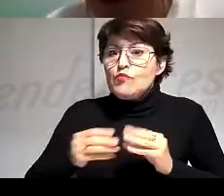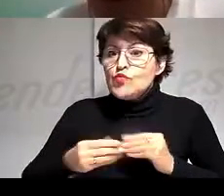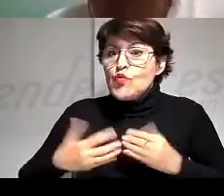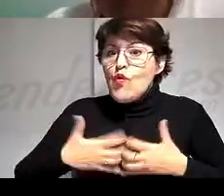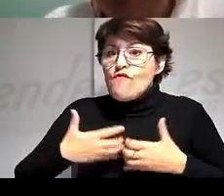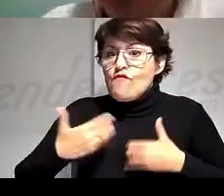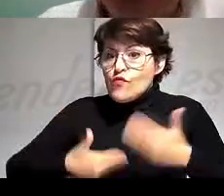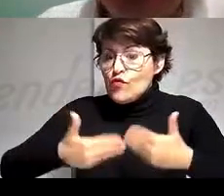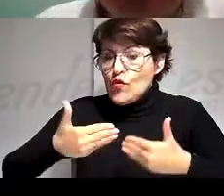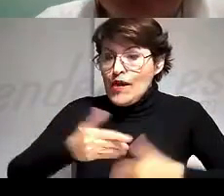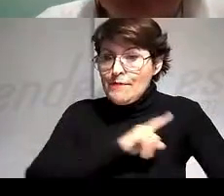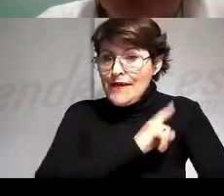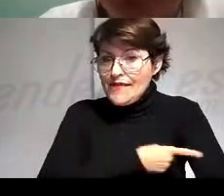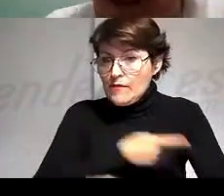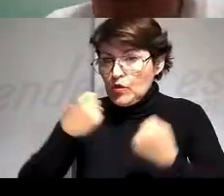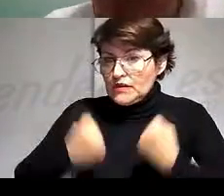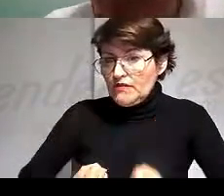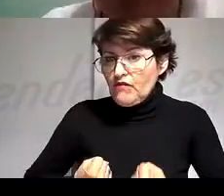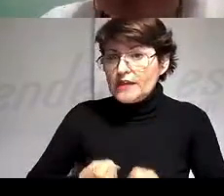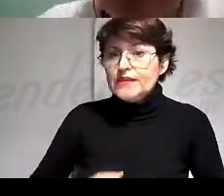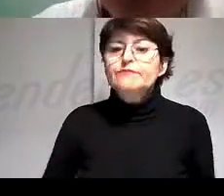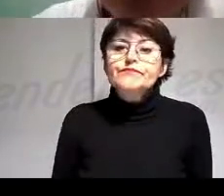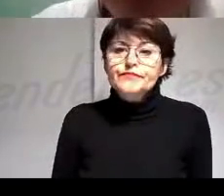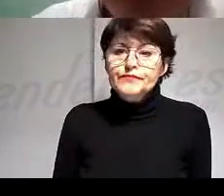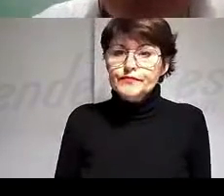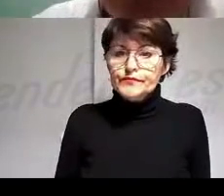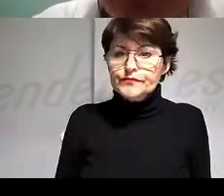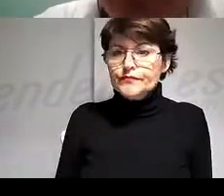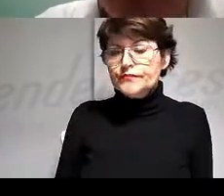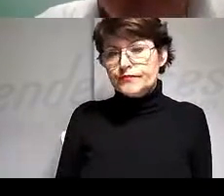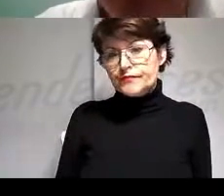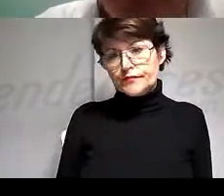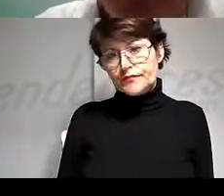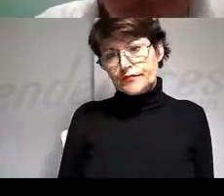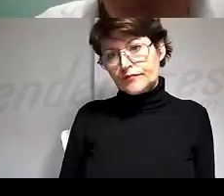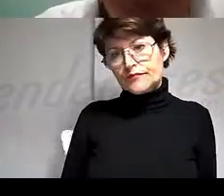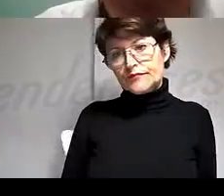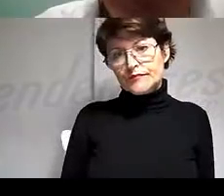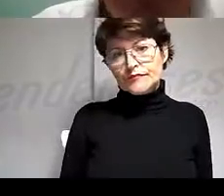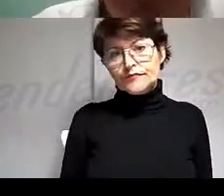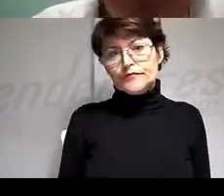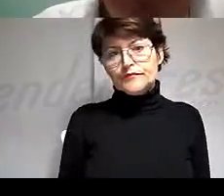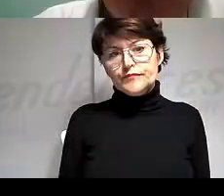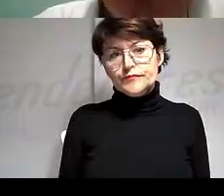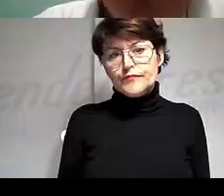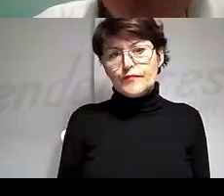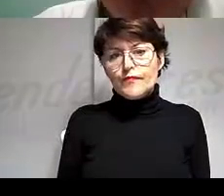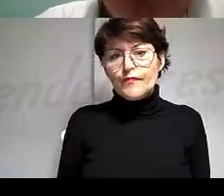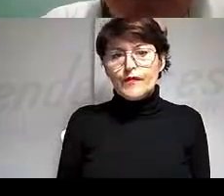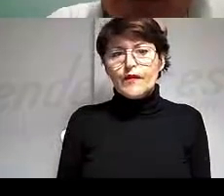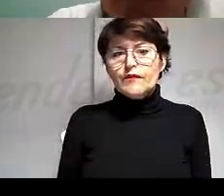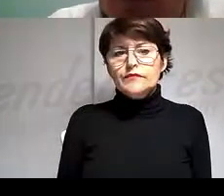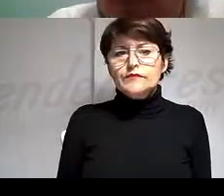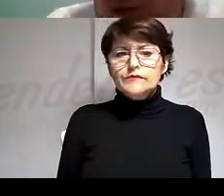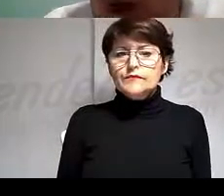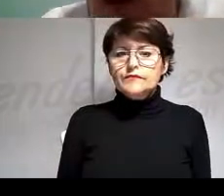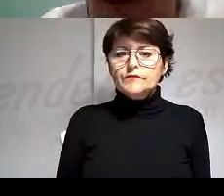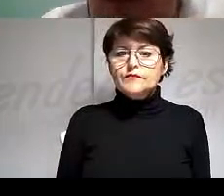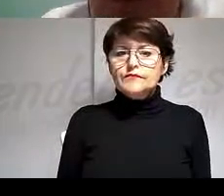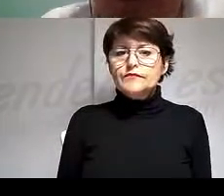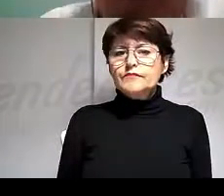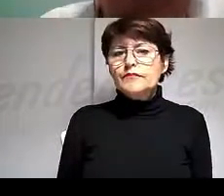esté ya convenientemente alimentado y empiece a funcionar. Aquí vamos a encontrar, lo